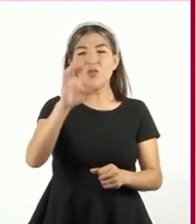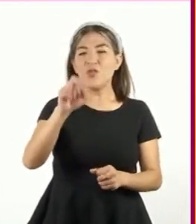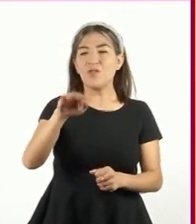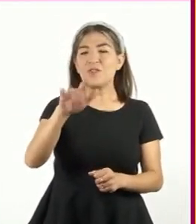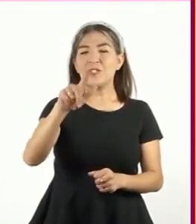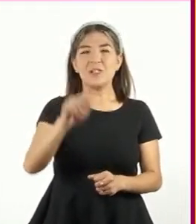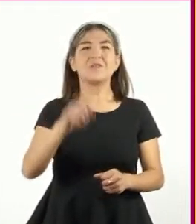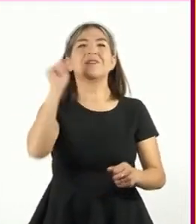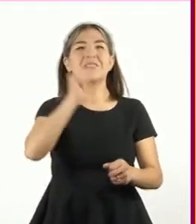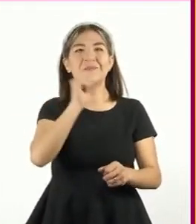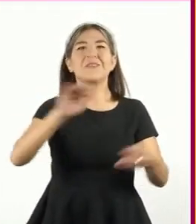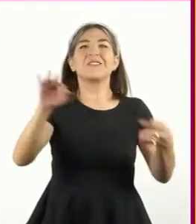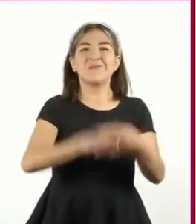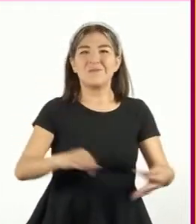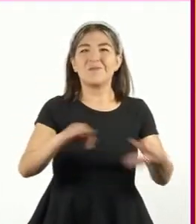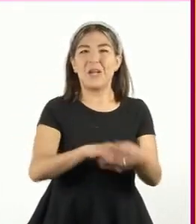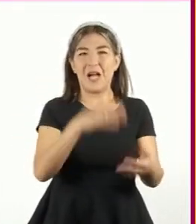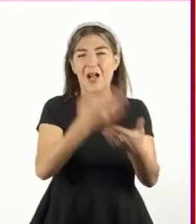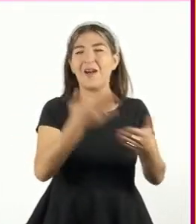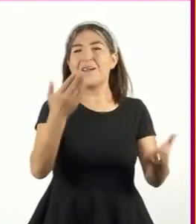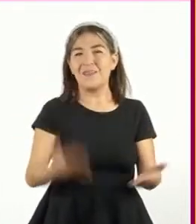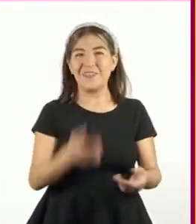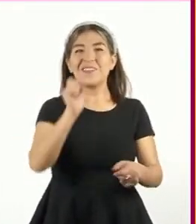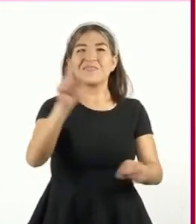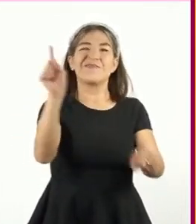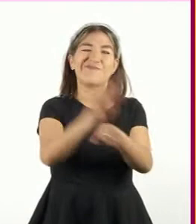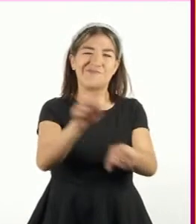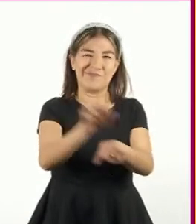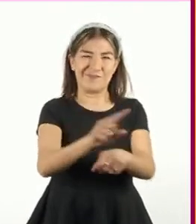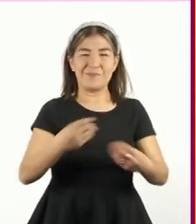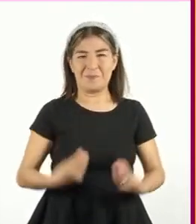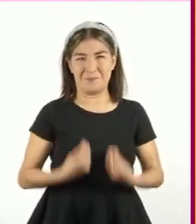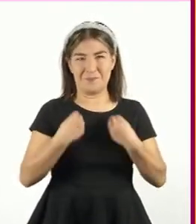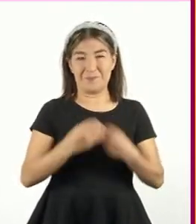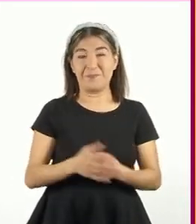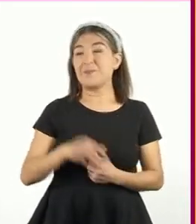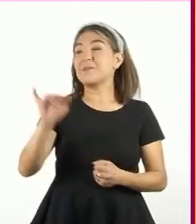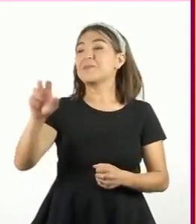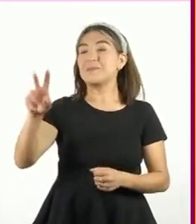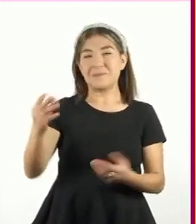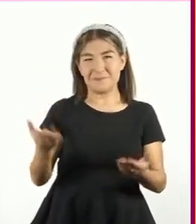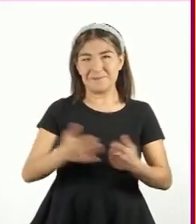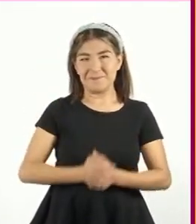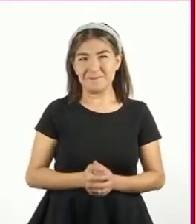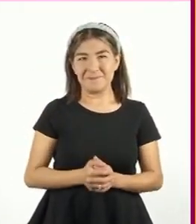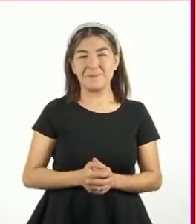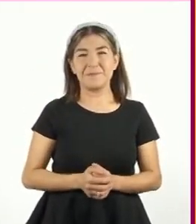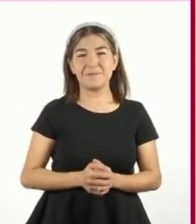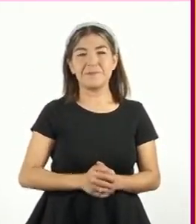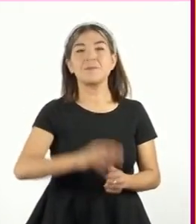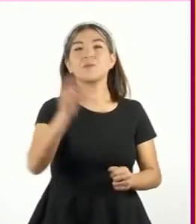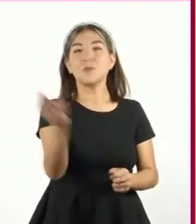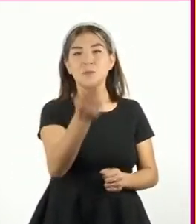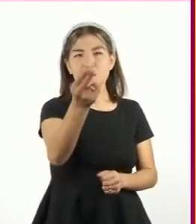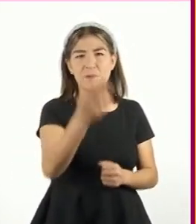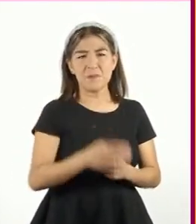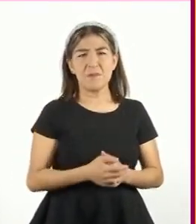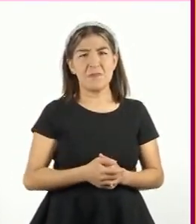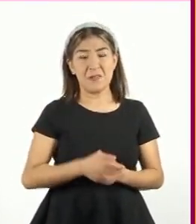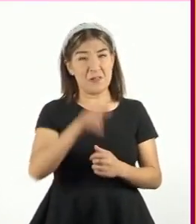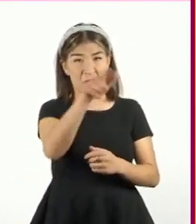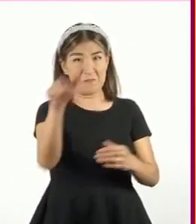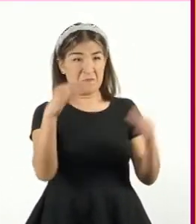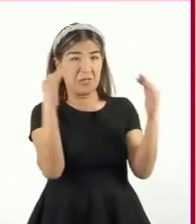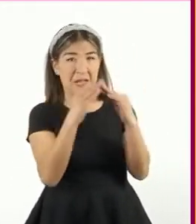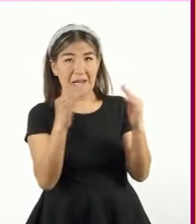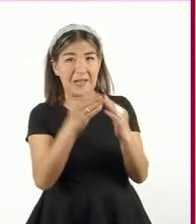situaciones comunes y presentes en el diario acontecer. ¿No es así? ¿Ustedes no han tenido conflictos en